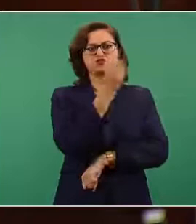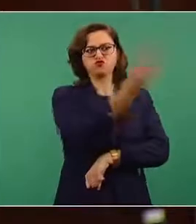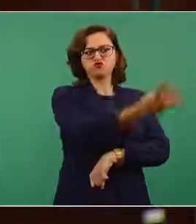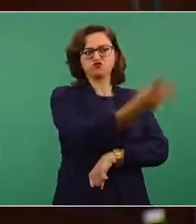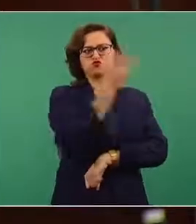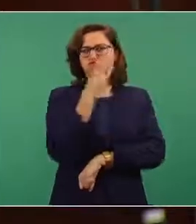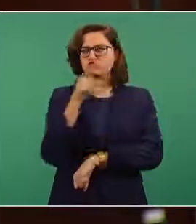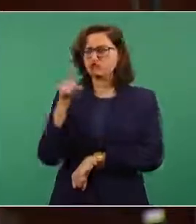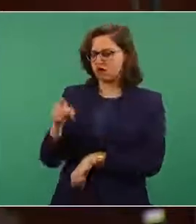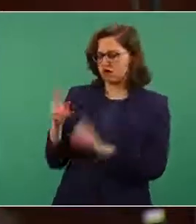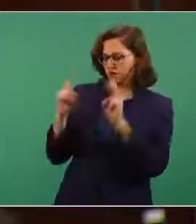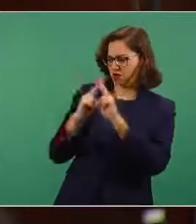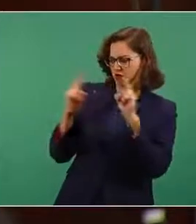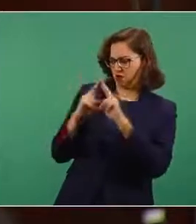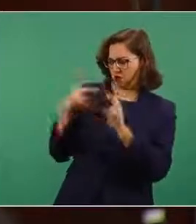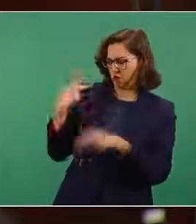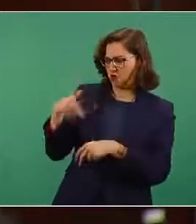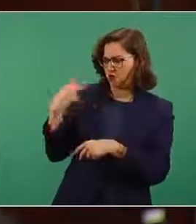si es de él, que sí,